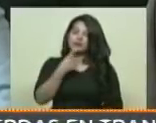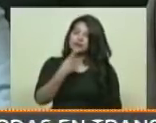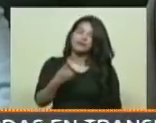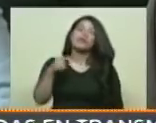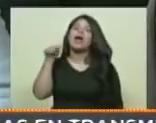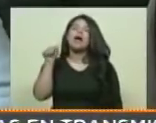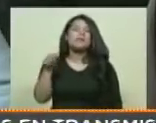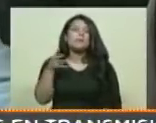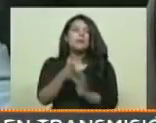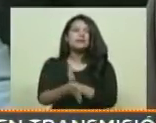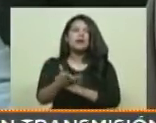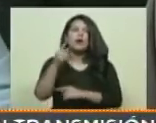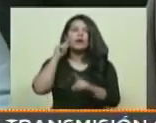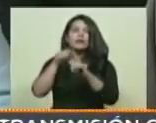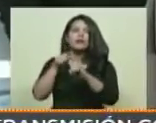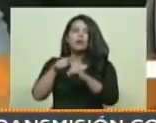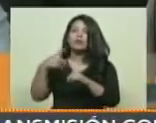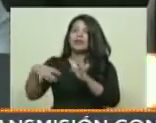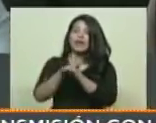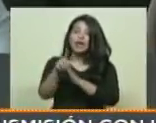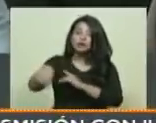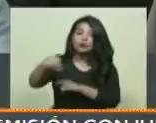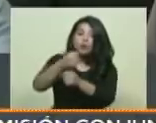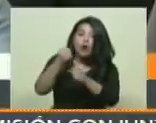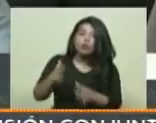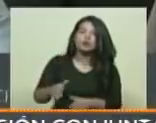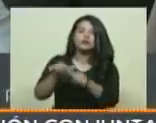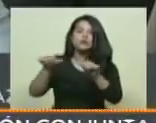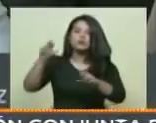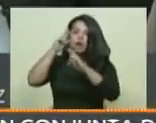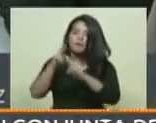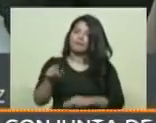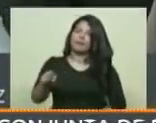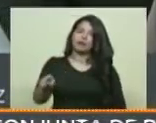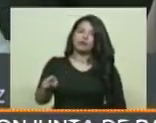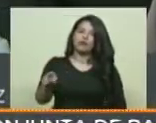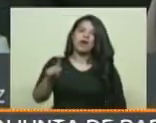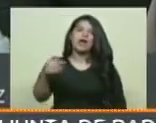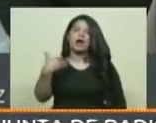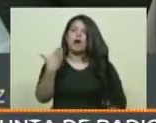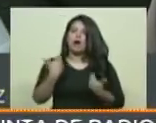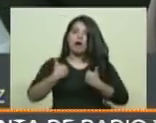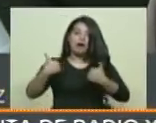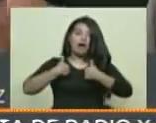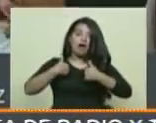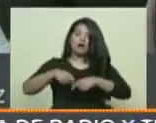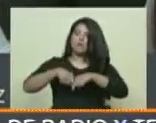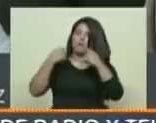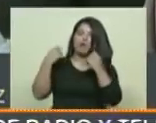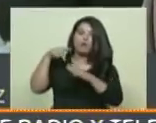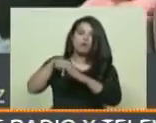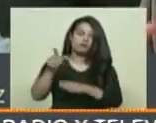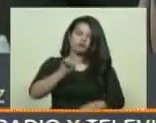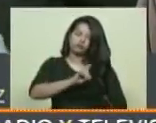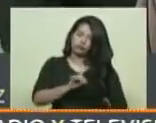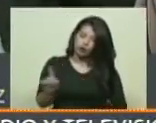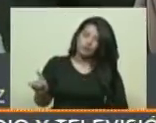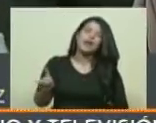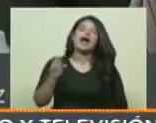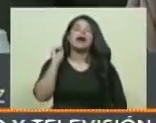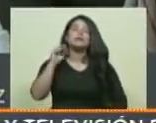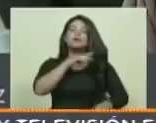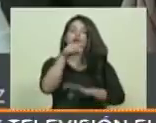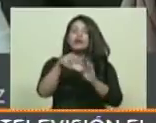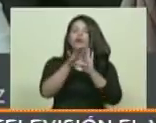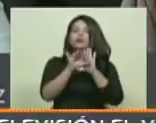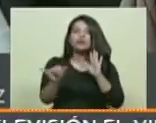es justamente preservar los derechos de los trabajadores, que en ningún caso se van a ver afectados. La Comisión, la Asamblea Nacional, su Junta